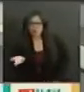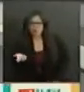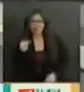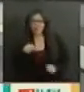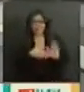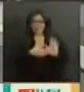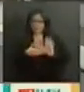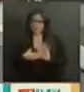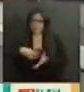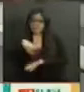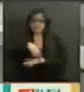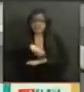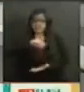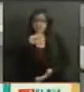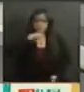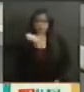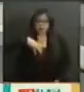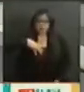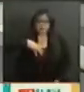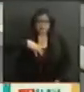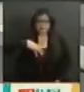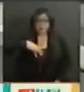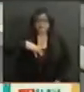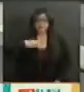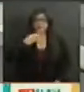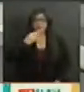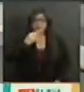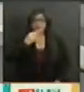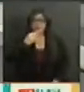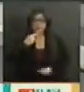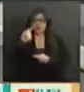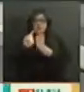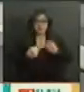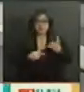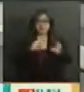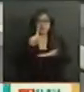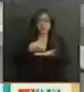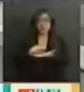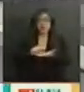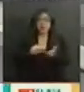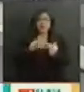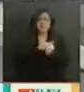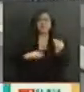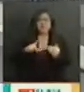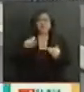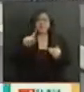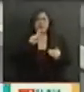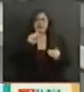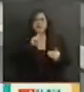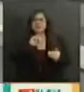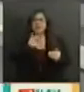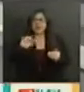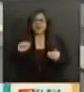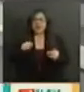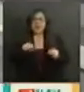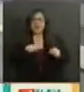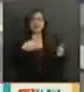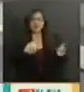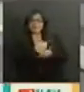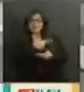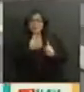exposición del Centro Cultural Gabriela Mistral y a los demás atractivos del barrio Las Tarrias, este fin de semana definitivamente hay que